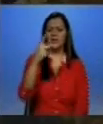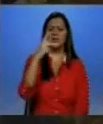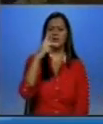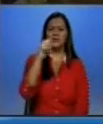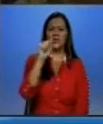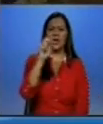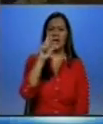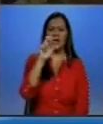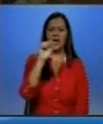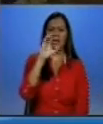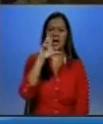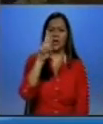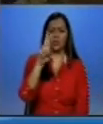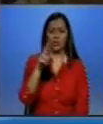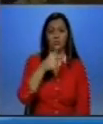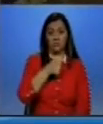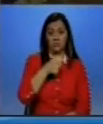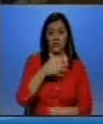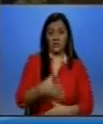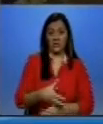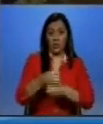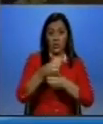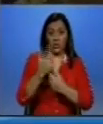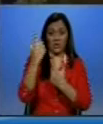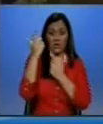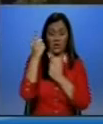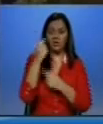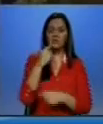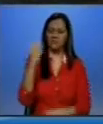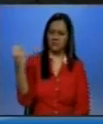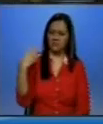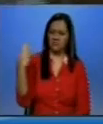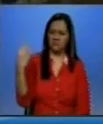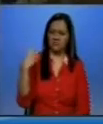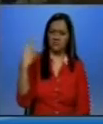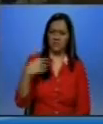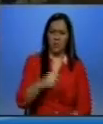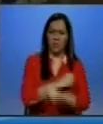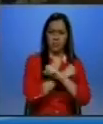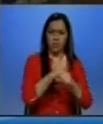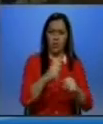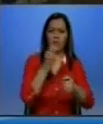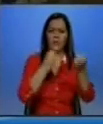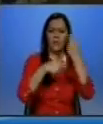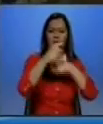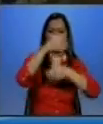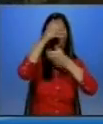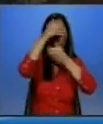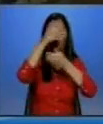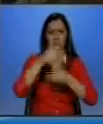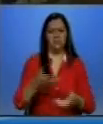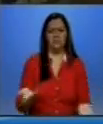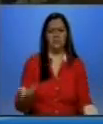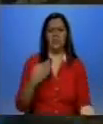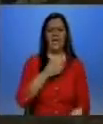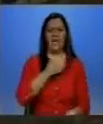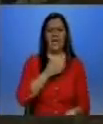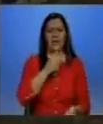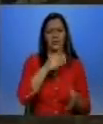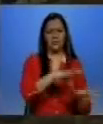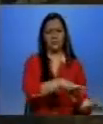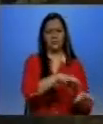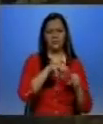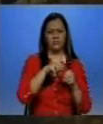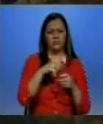en mi seguridad que trabaja en inteligencia, que me cuenta cómo se llevaron los explosivos y se los vendieron a la FARC. Y ahora reclama porque no se retiran los explosivos